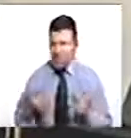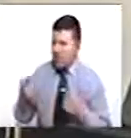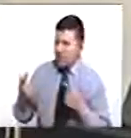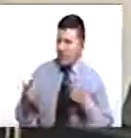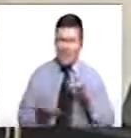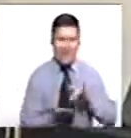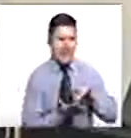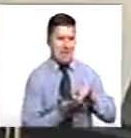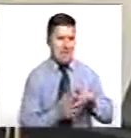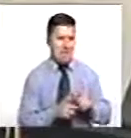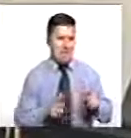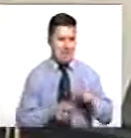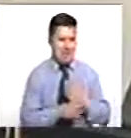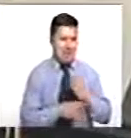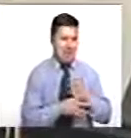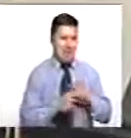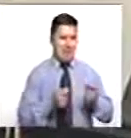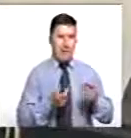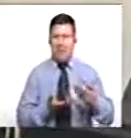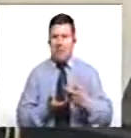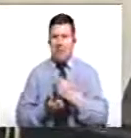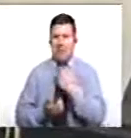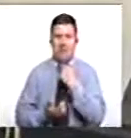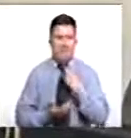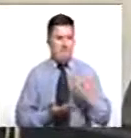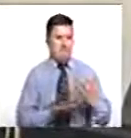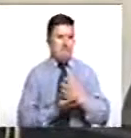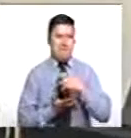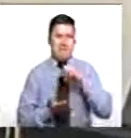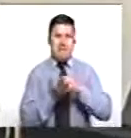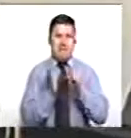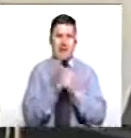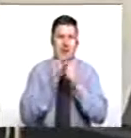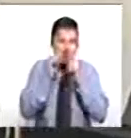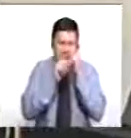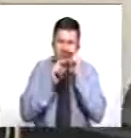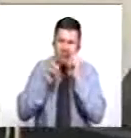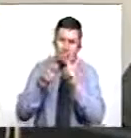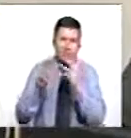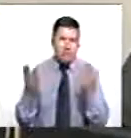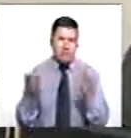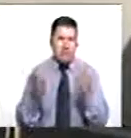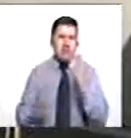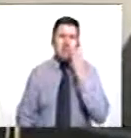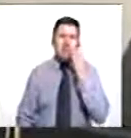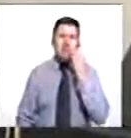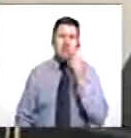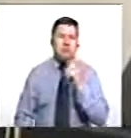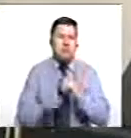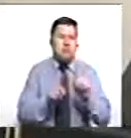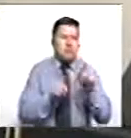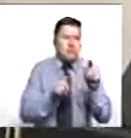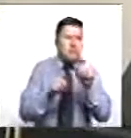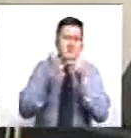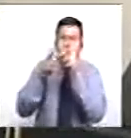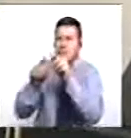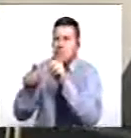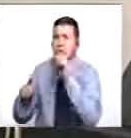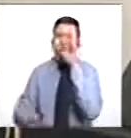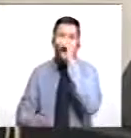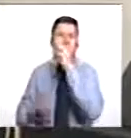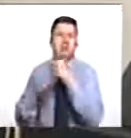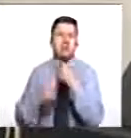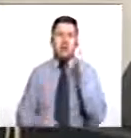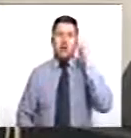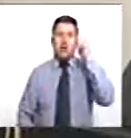venía dando vueltas y se fue creciendo. Y lógicamente, lo que se observa en experiencias de diferentes tipos de empresas en el país,